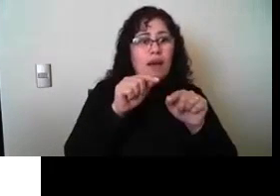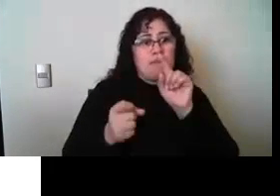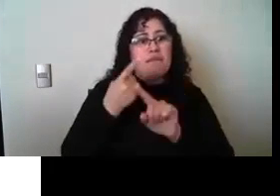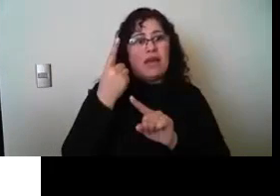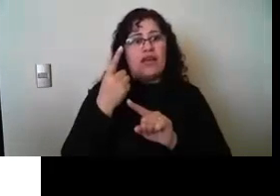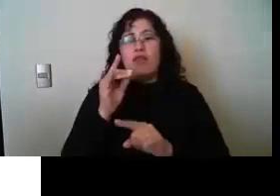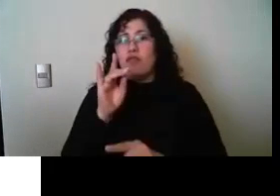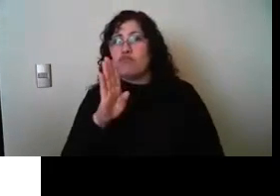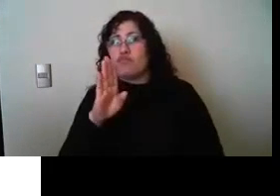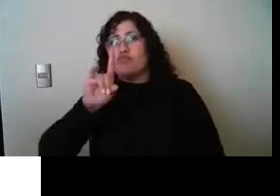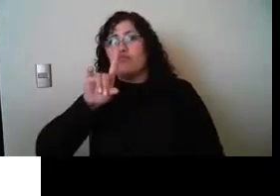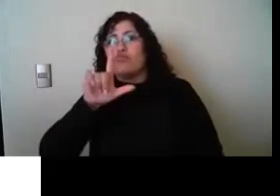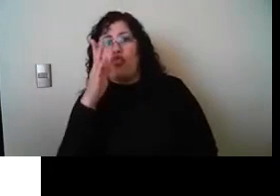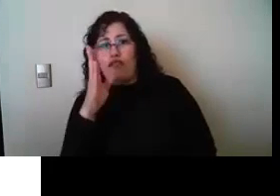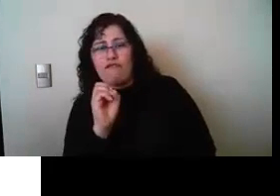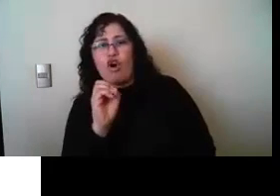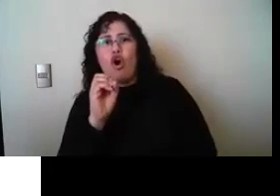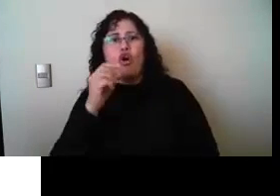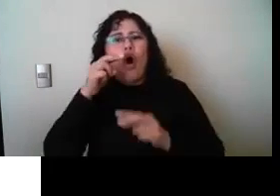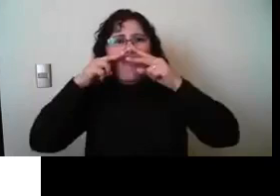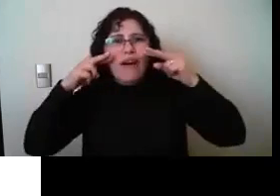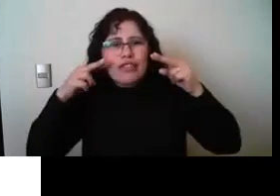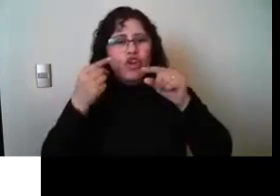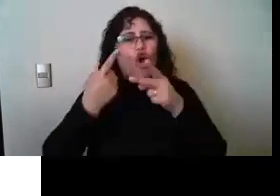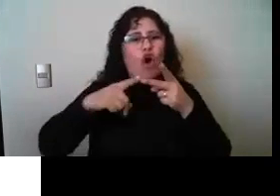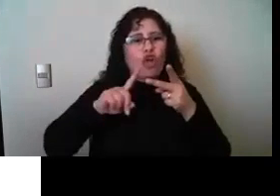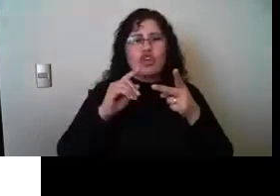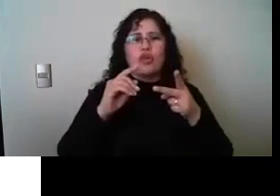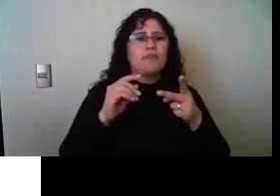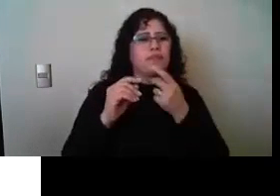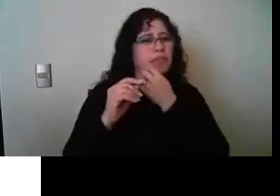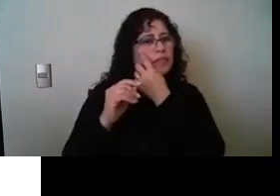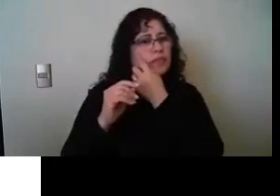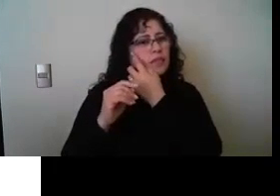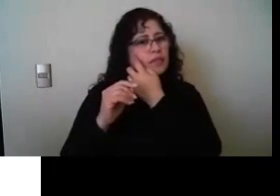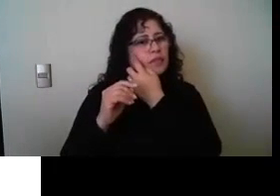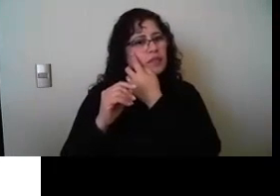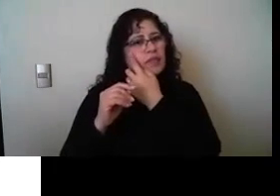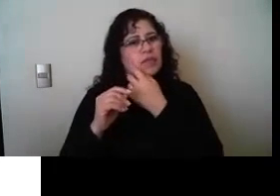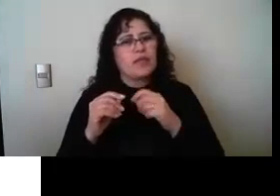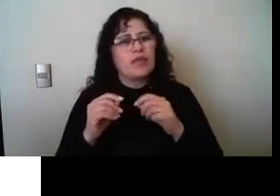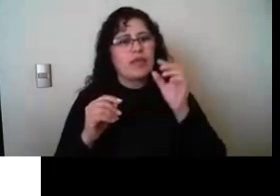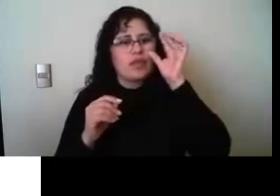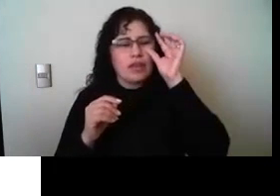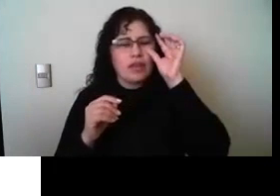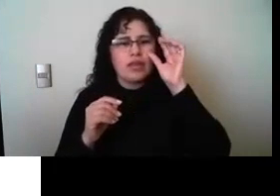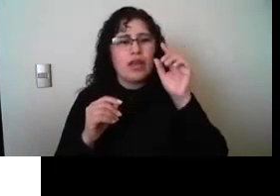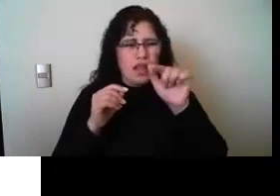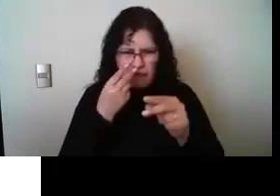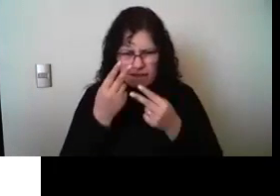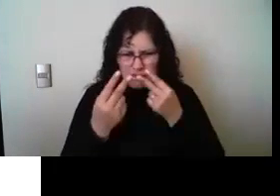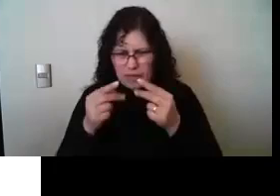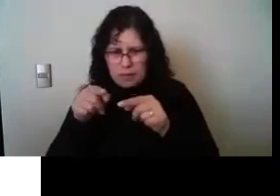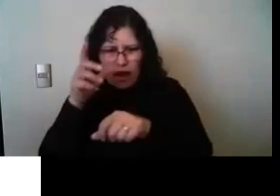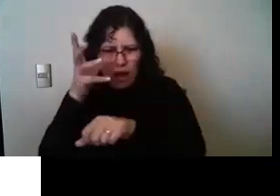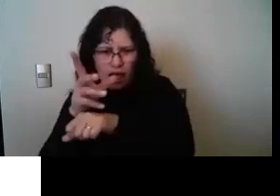Si observamos en la pared superior, en el ático de las fosas nasales, hay una zona que está asociado